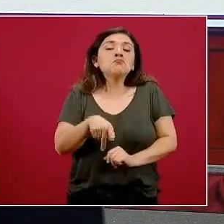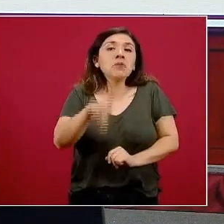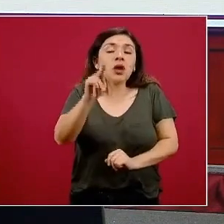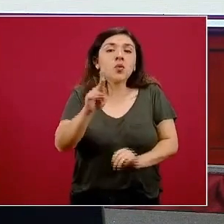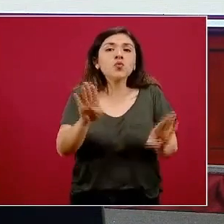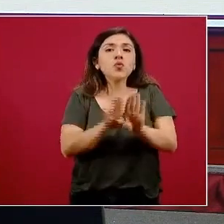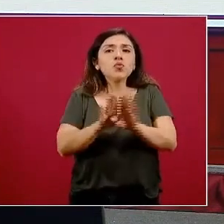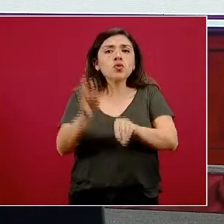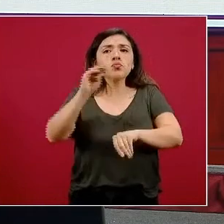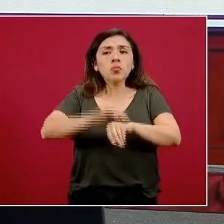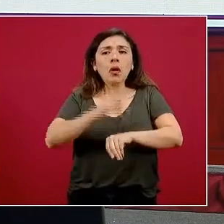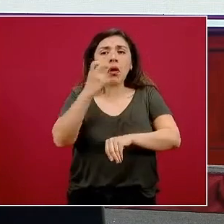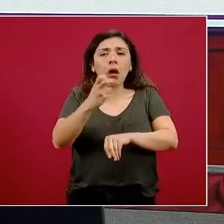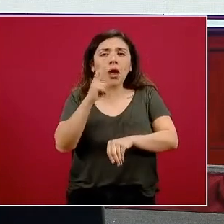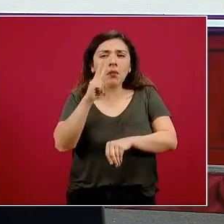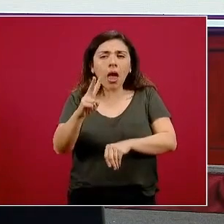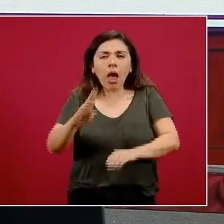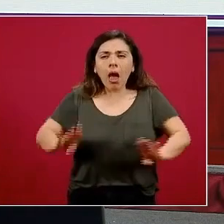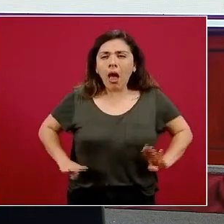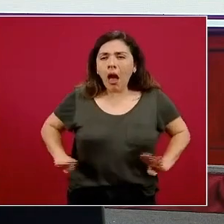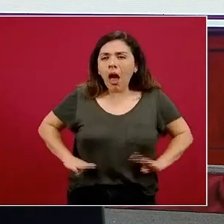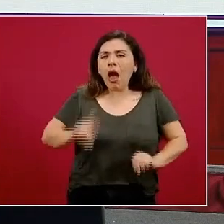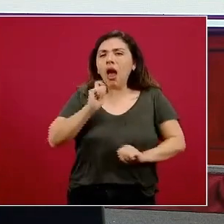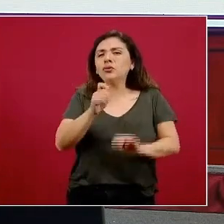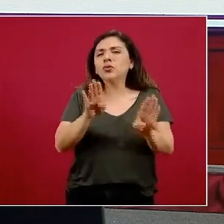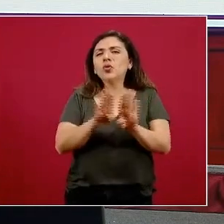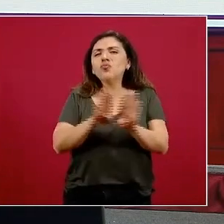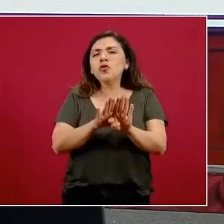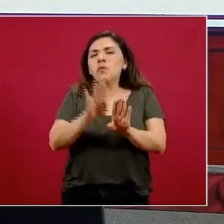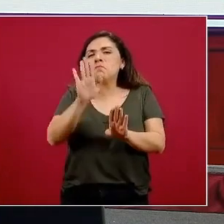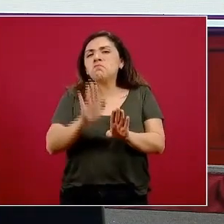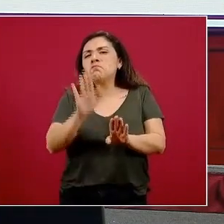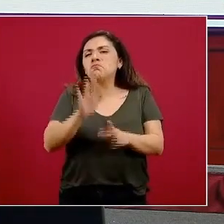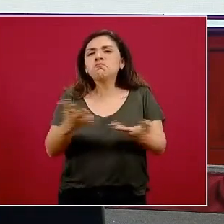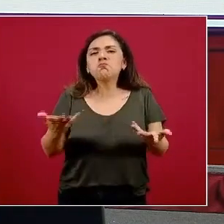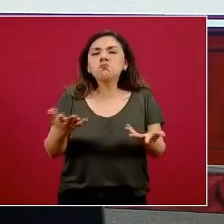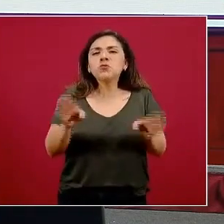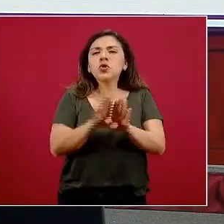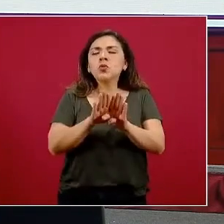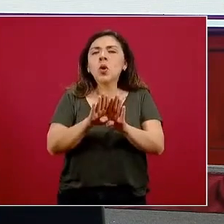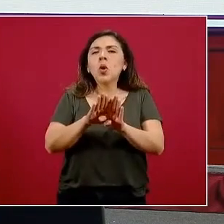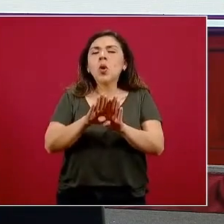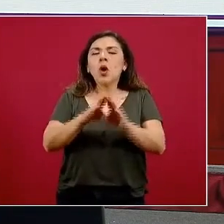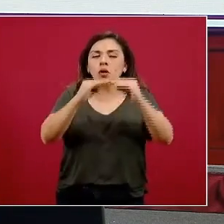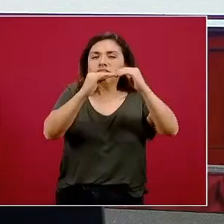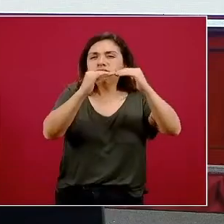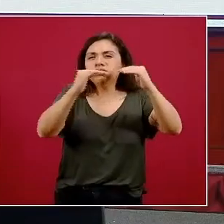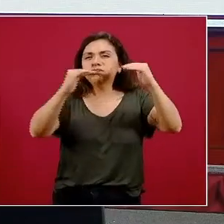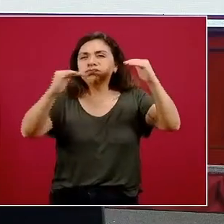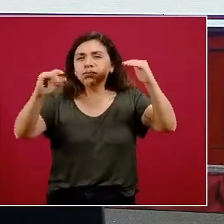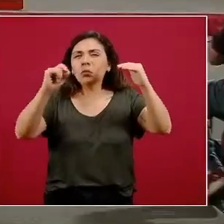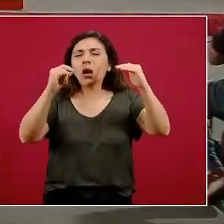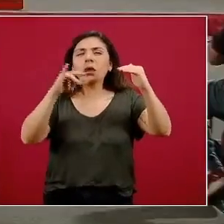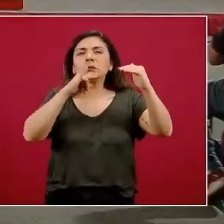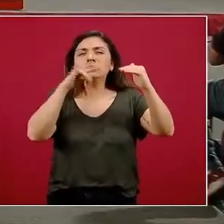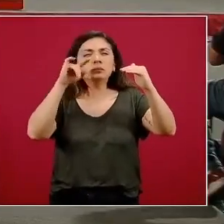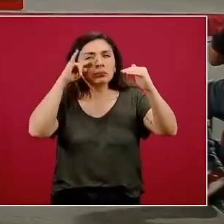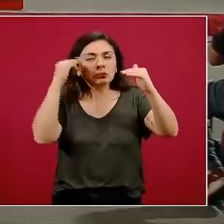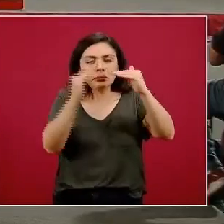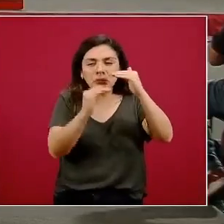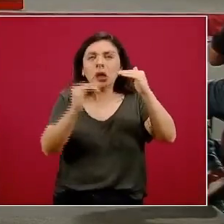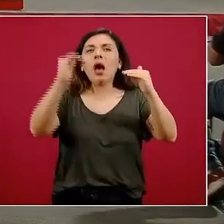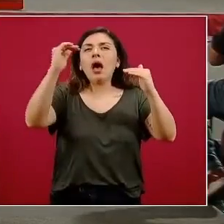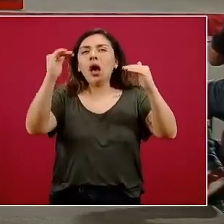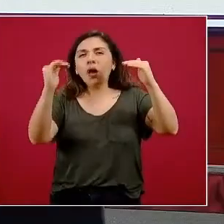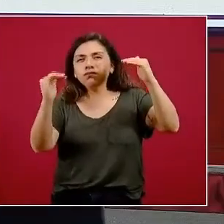el comportamiento ha sido más de una manera, digamos, de meseta, con una pequeña subida y luego nuevamente una meseta,